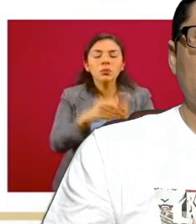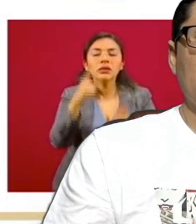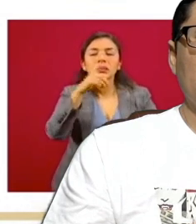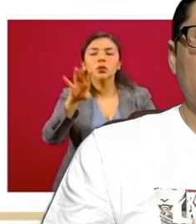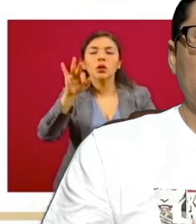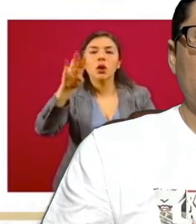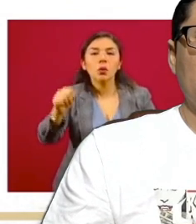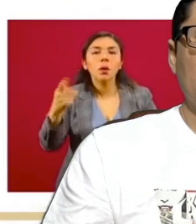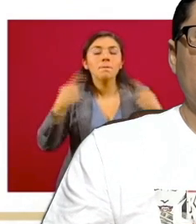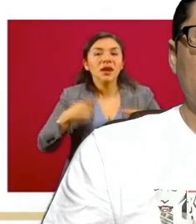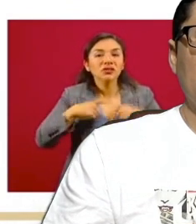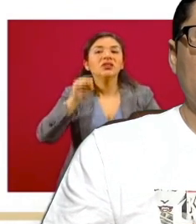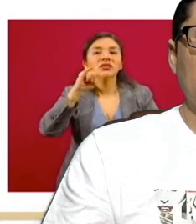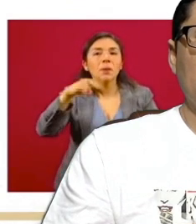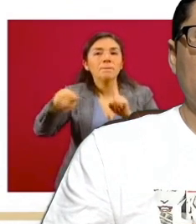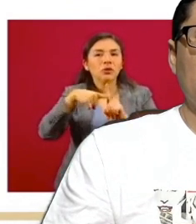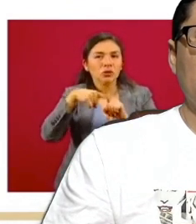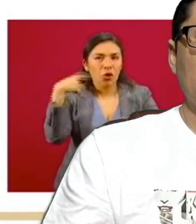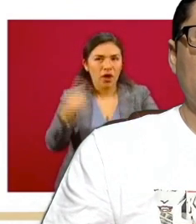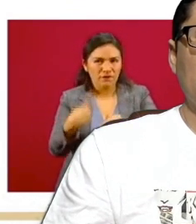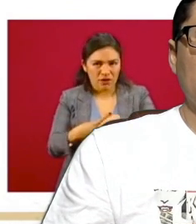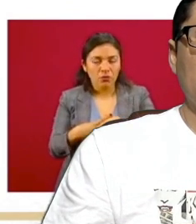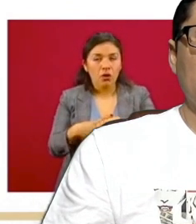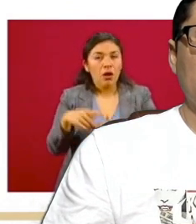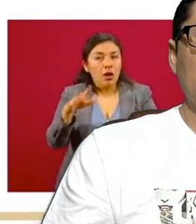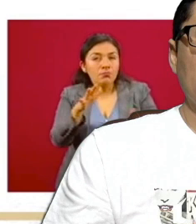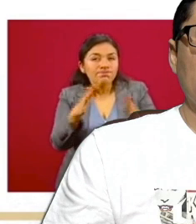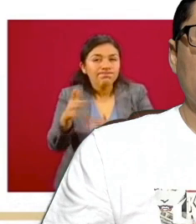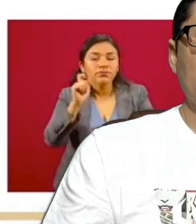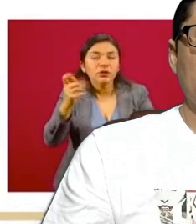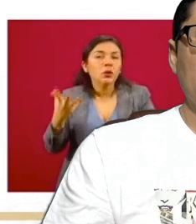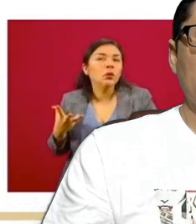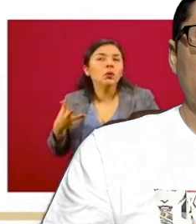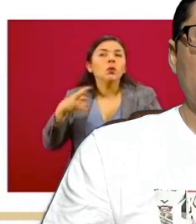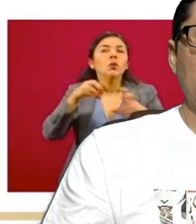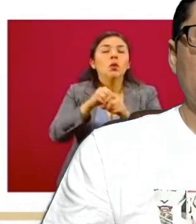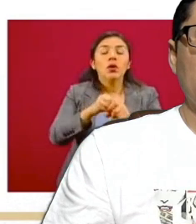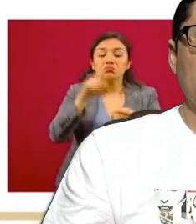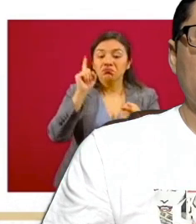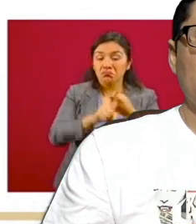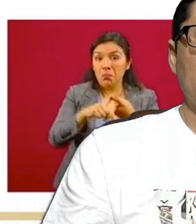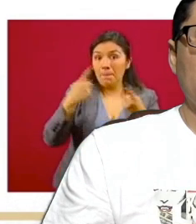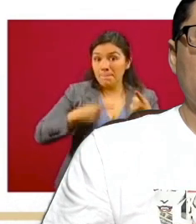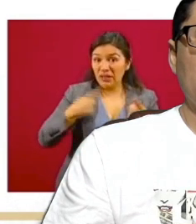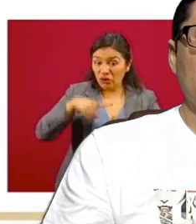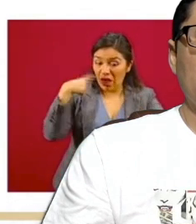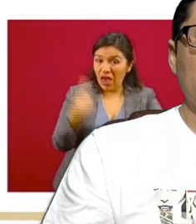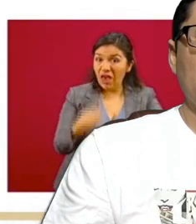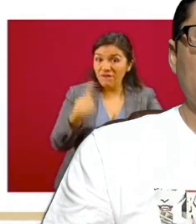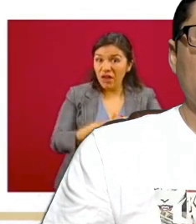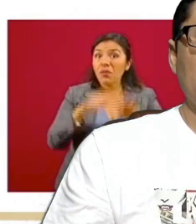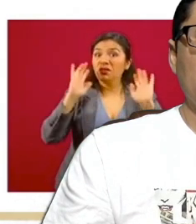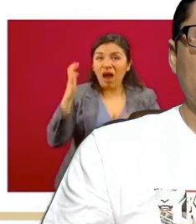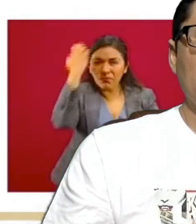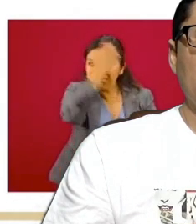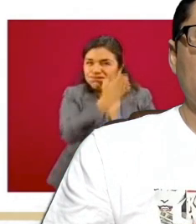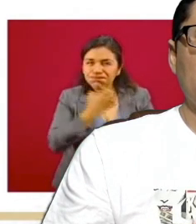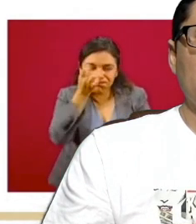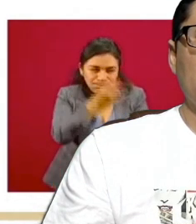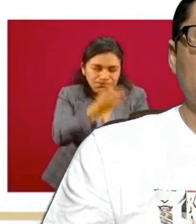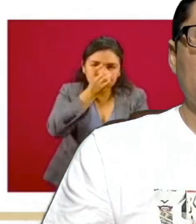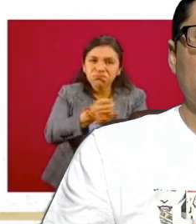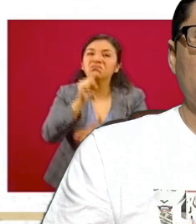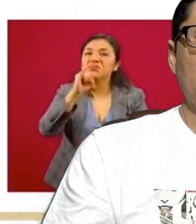341,149 casos. Hemos explicado que los casos estimados es la suma de aquellas personas enfermas en quienes ya se ha